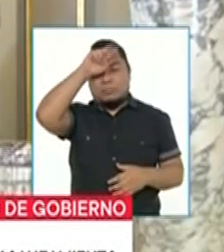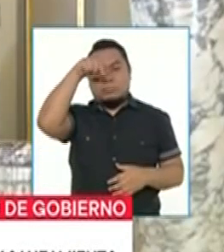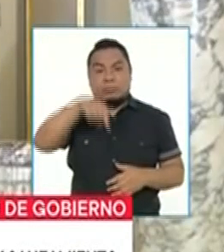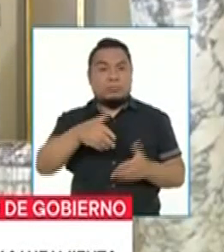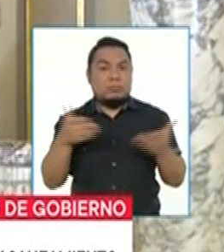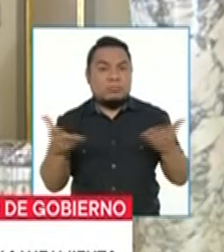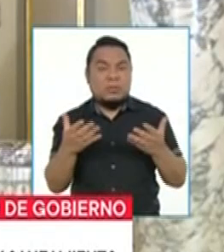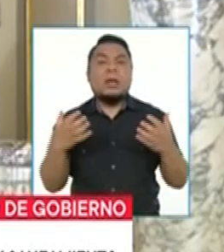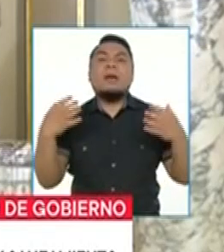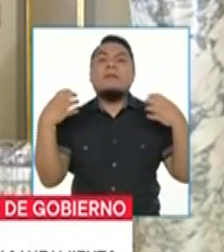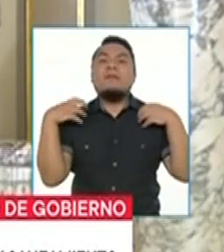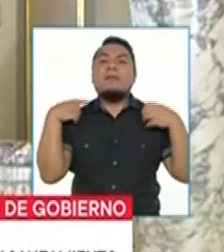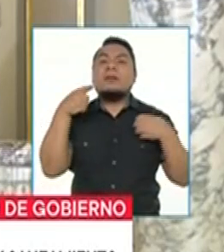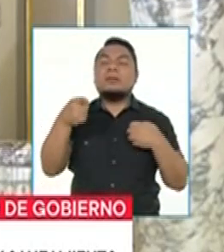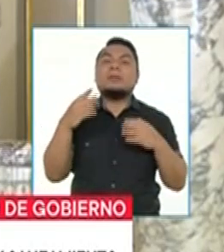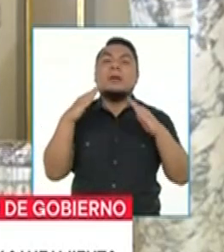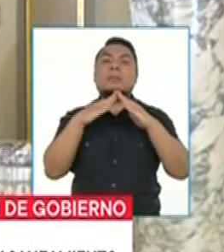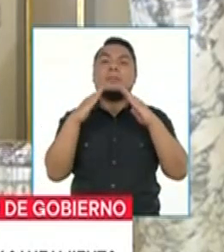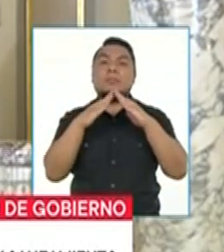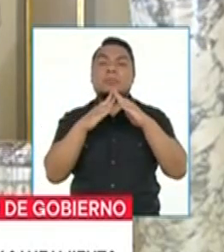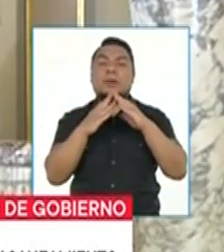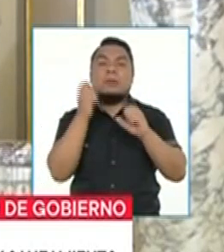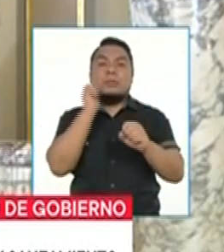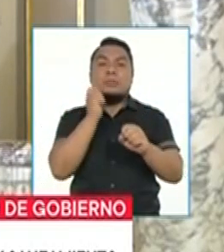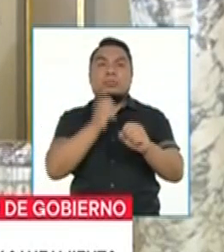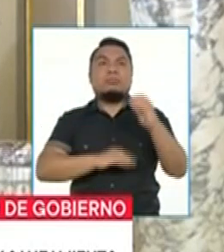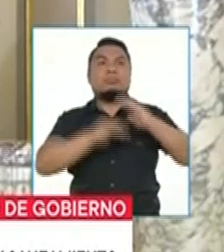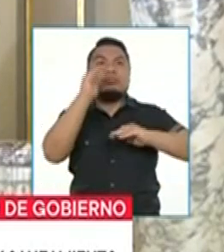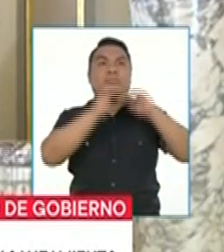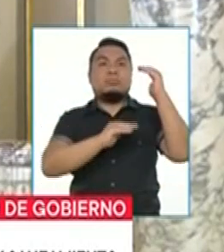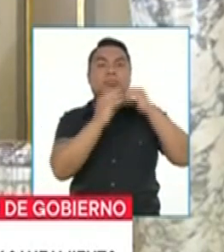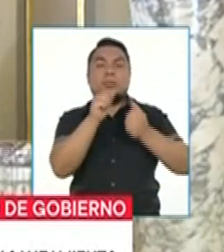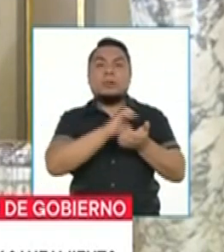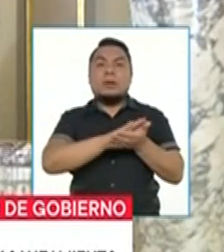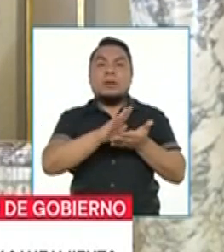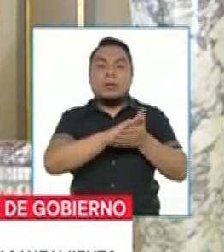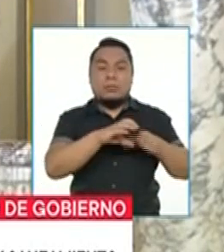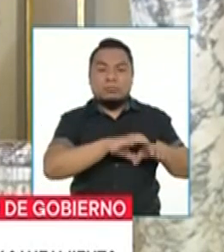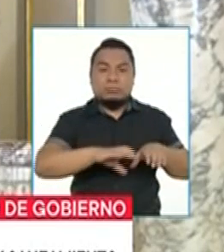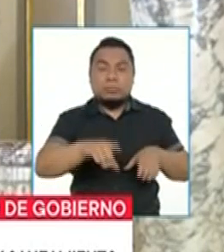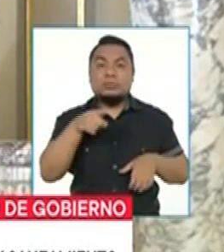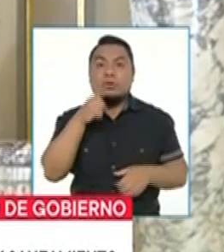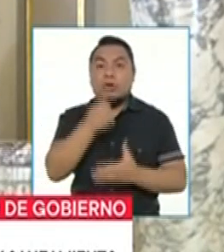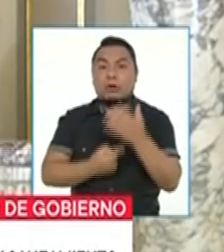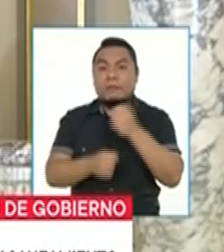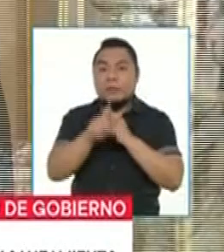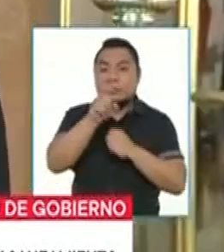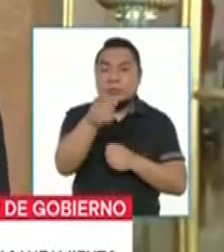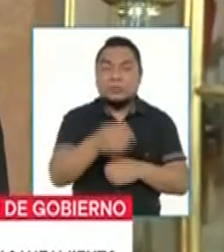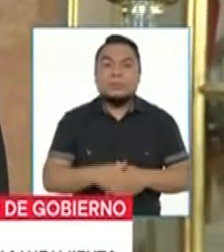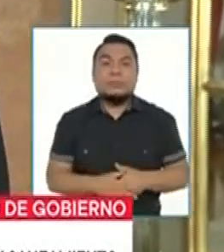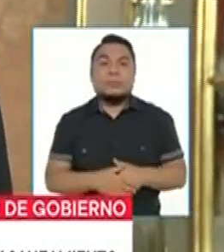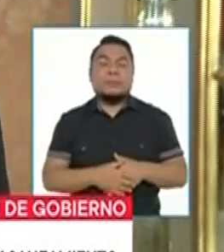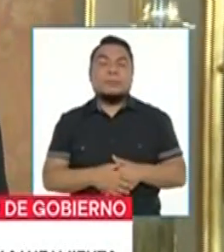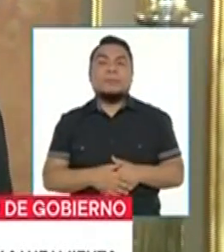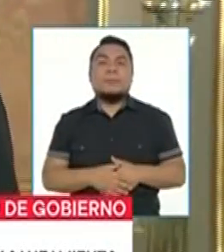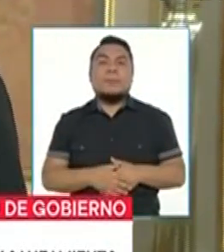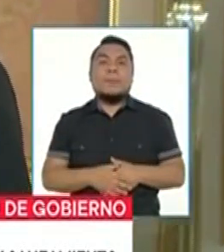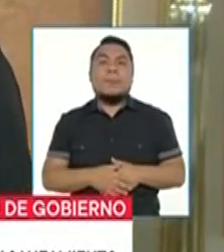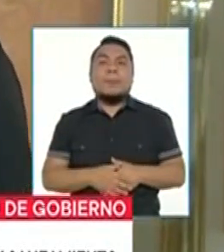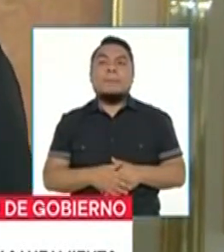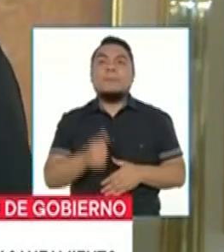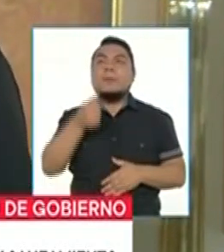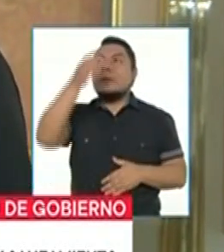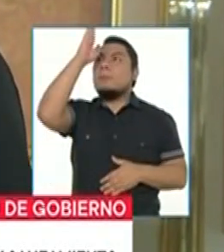Amplio que, digamos, tiene a Mirta Vázquez como presidenta, no tendría capacidades, por ejemplo, de